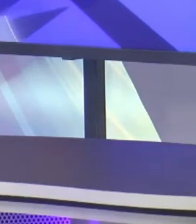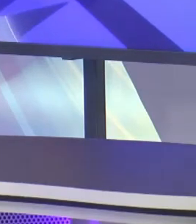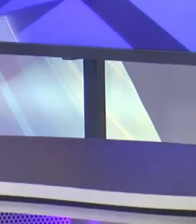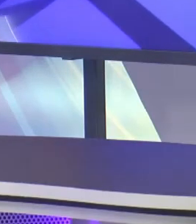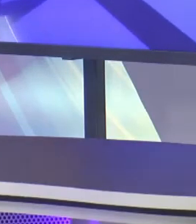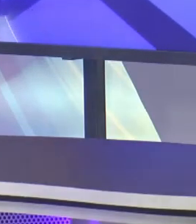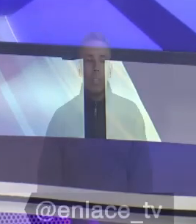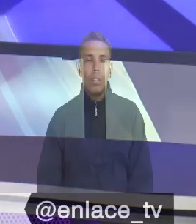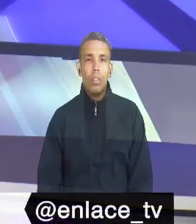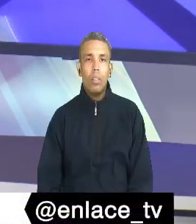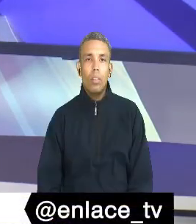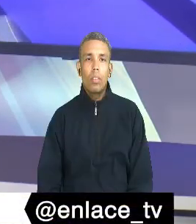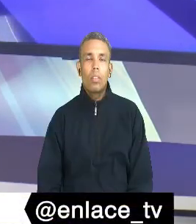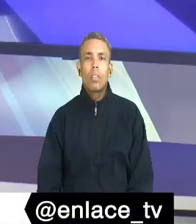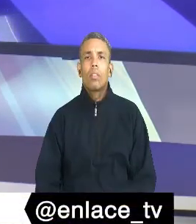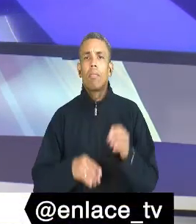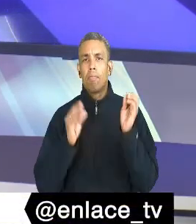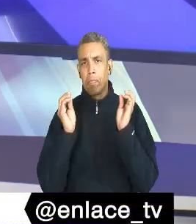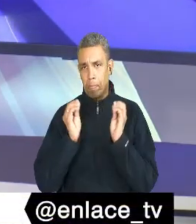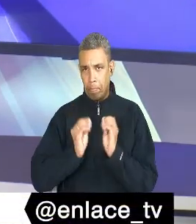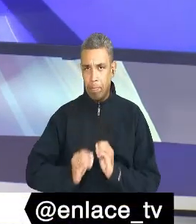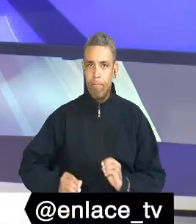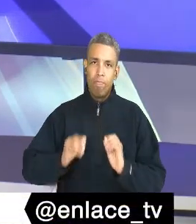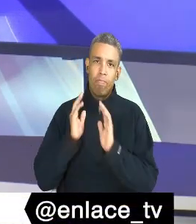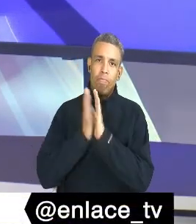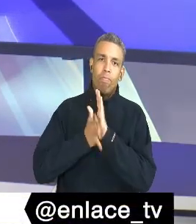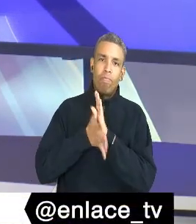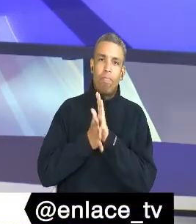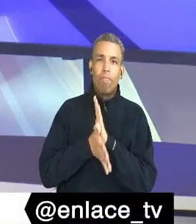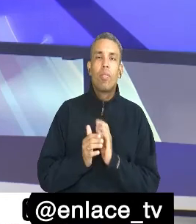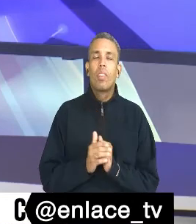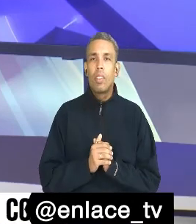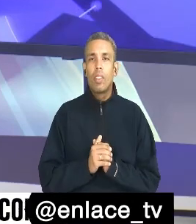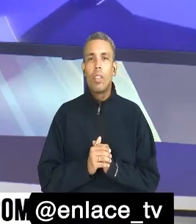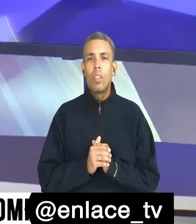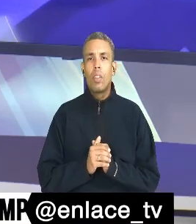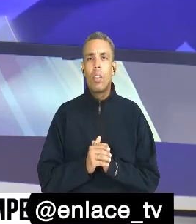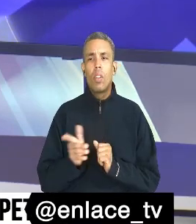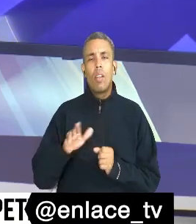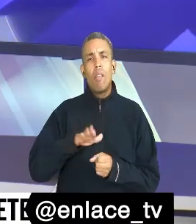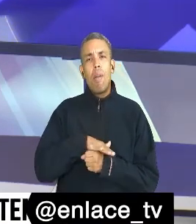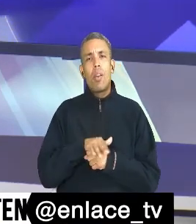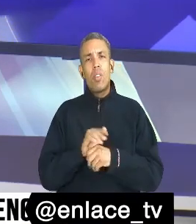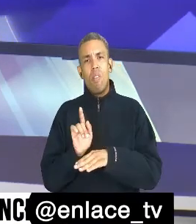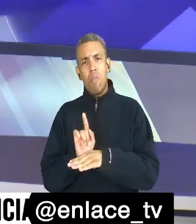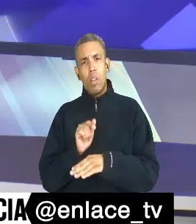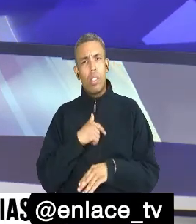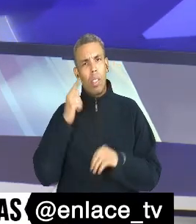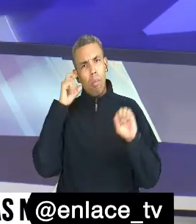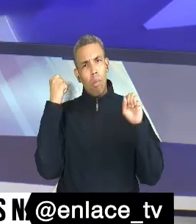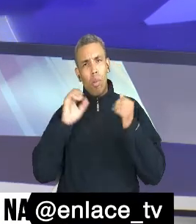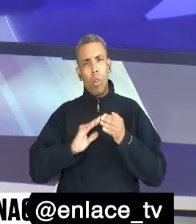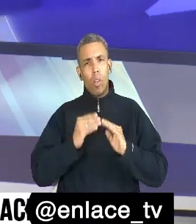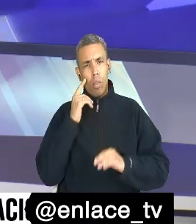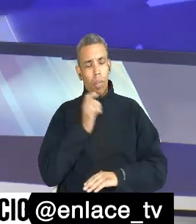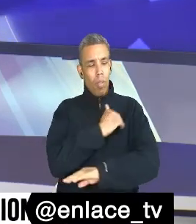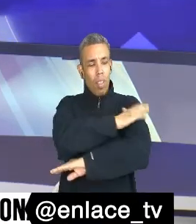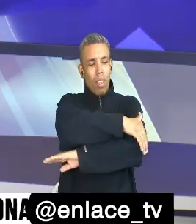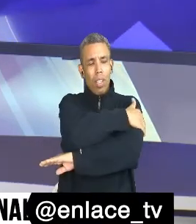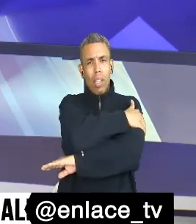Continuamos con más información aquí en Enlace Noticias. Preocupados se encuentran los habitantes de la calle 71 del barrio La Floresta, en la Comuna 3.